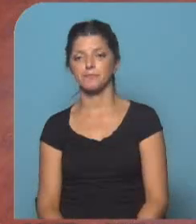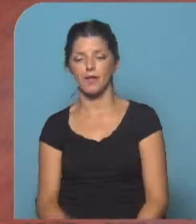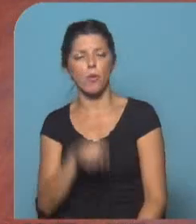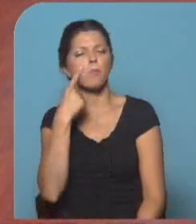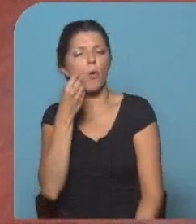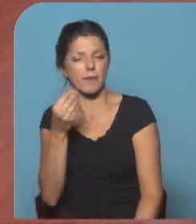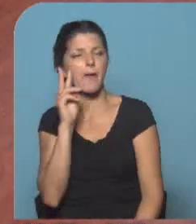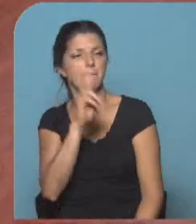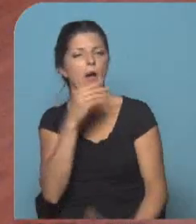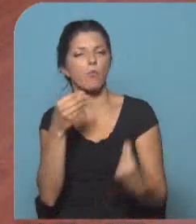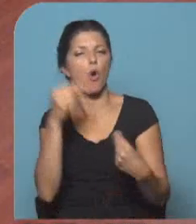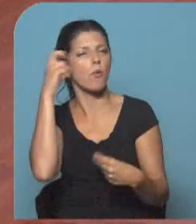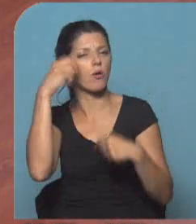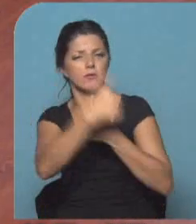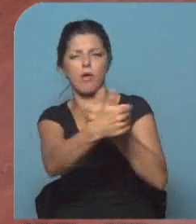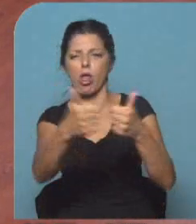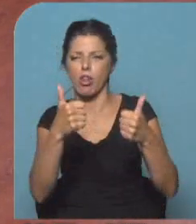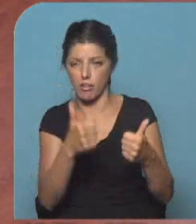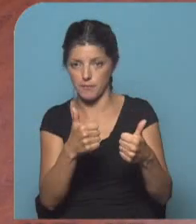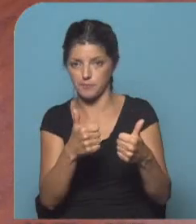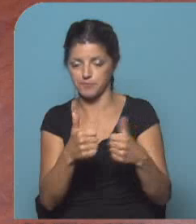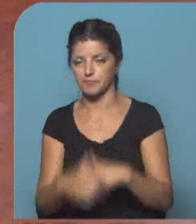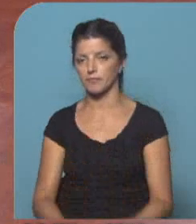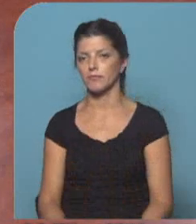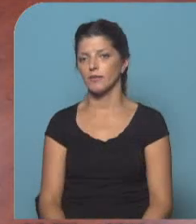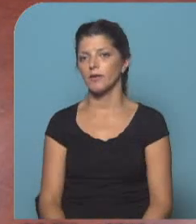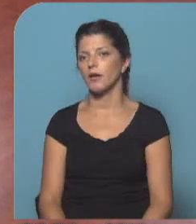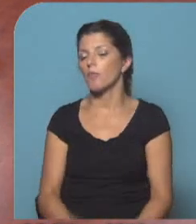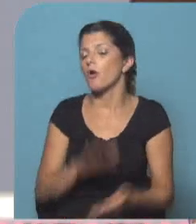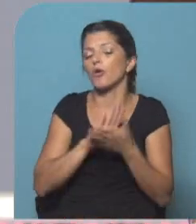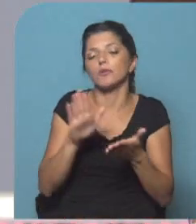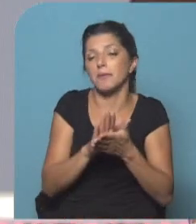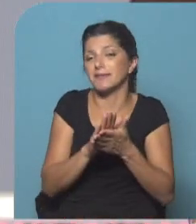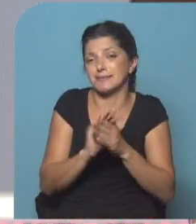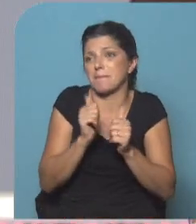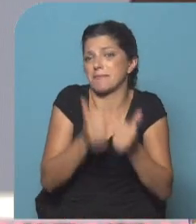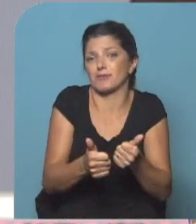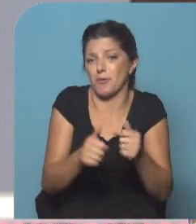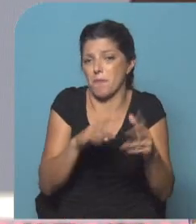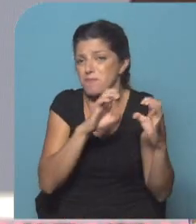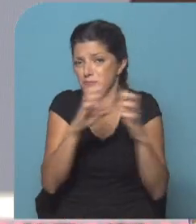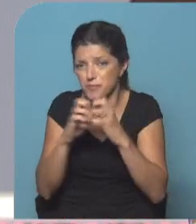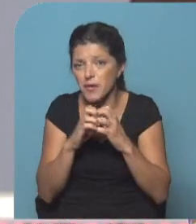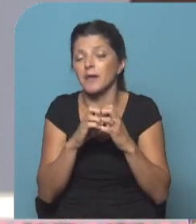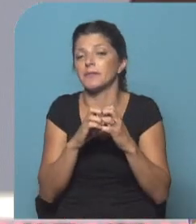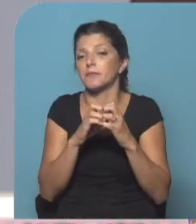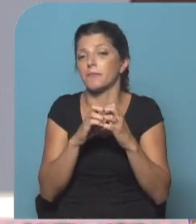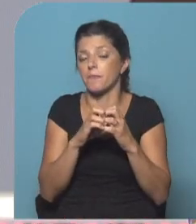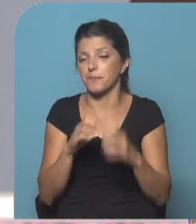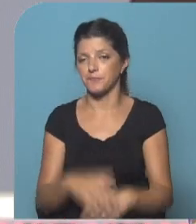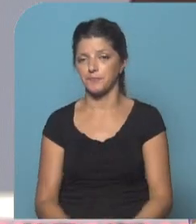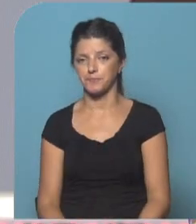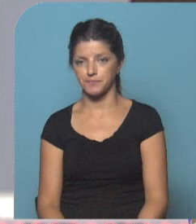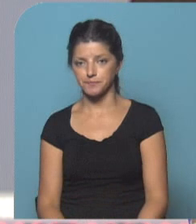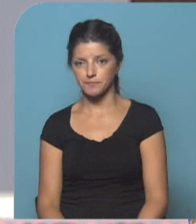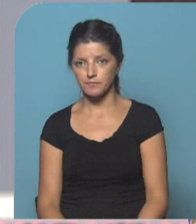conformado, porque otra vez estamos en lo mismo. Es que se volvió a foja cero, no sé, porque hay tantas heridas que ya eso no puede ser un foja cero, pero